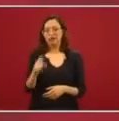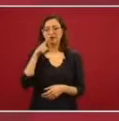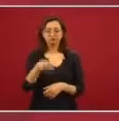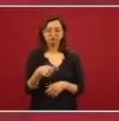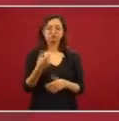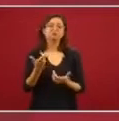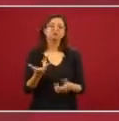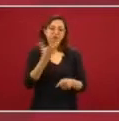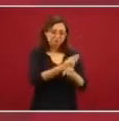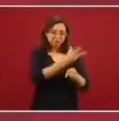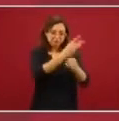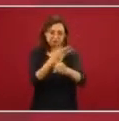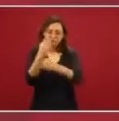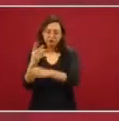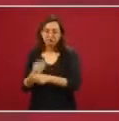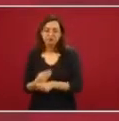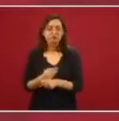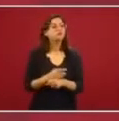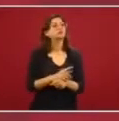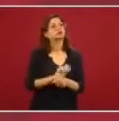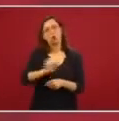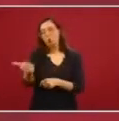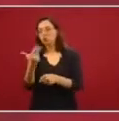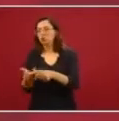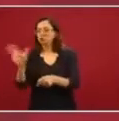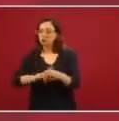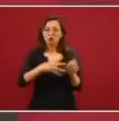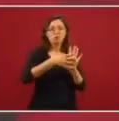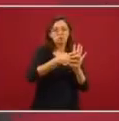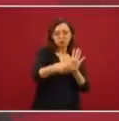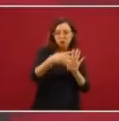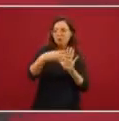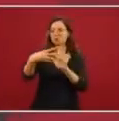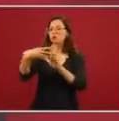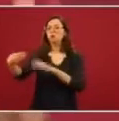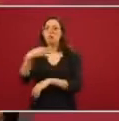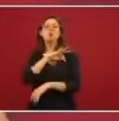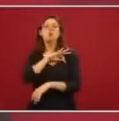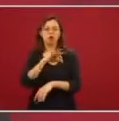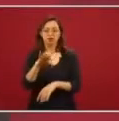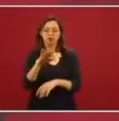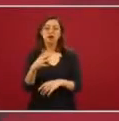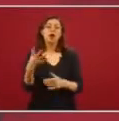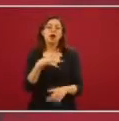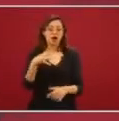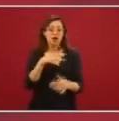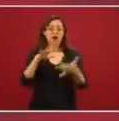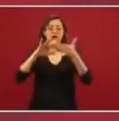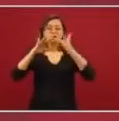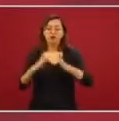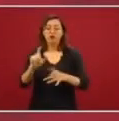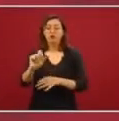capacidades que a su vez han servido de modelo para los otros componentes del sistema nacional de salud también tenemos una red de